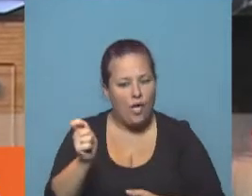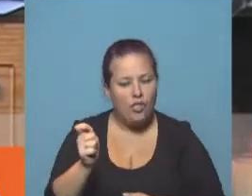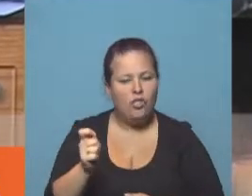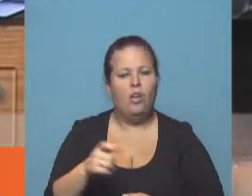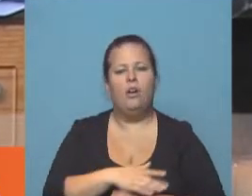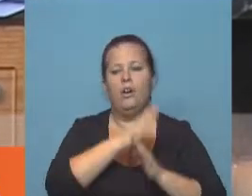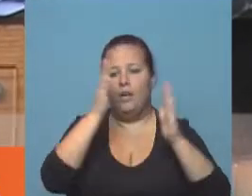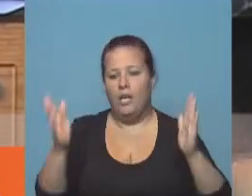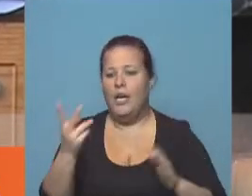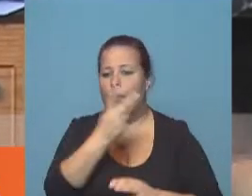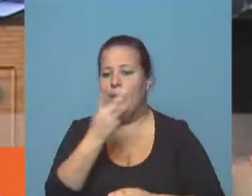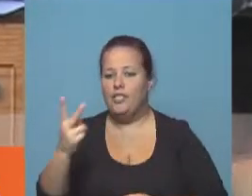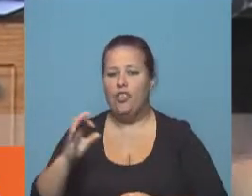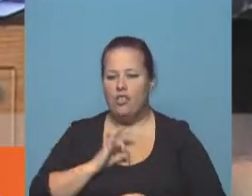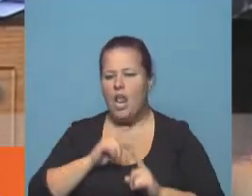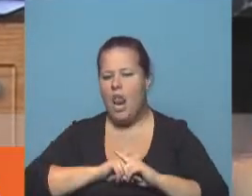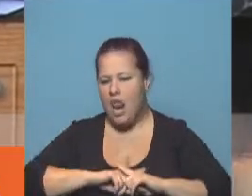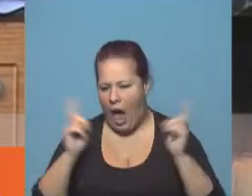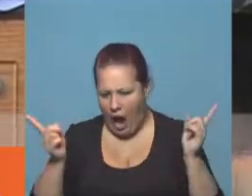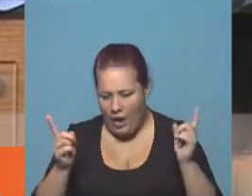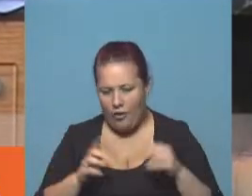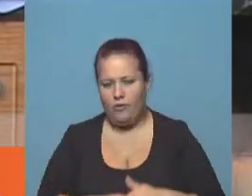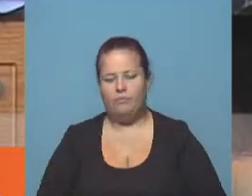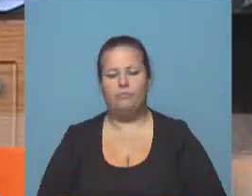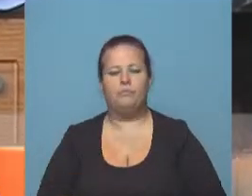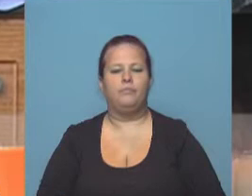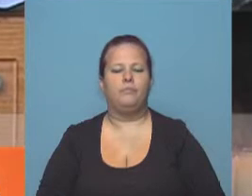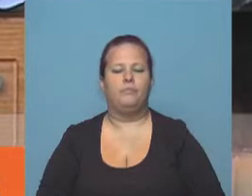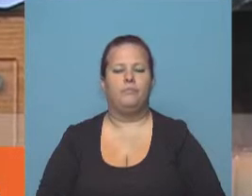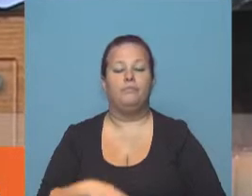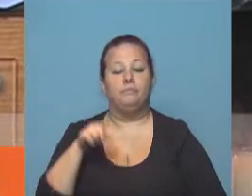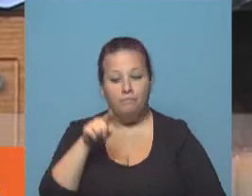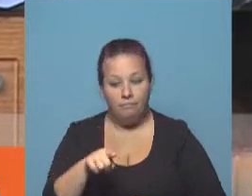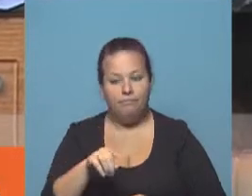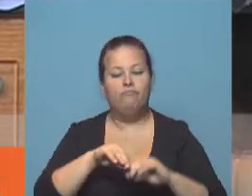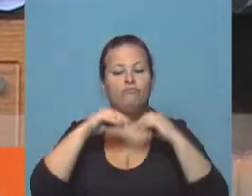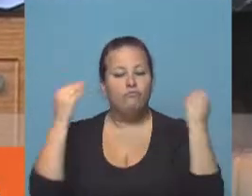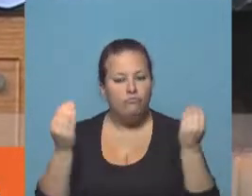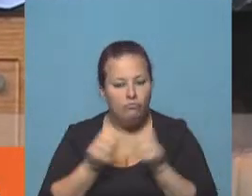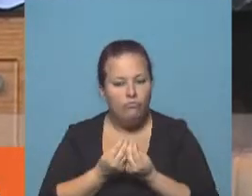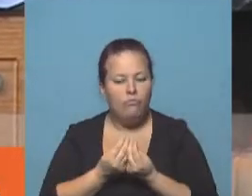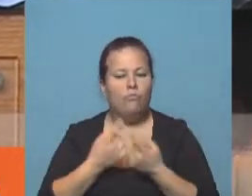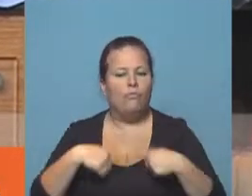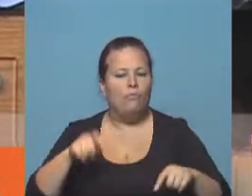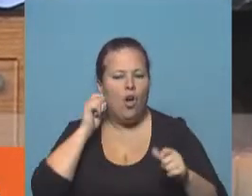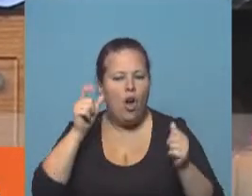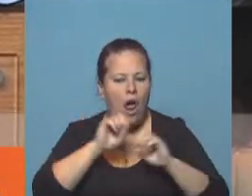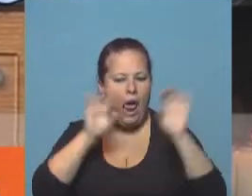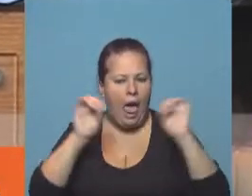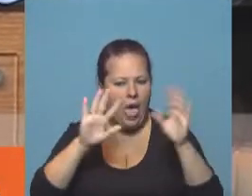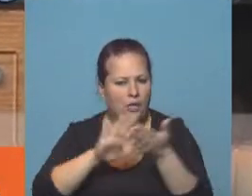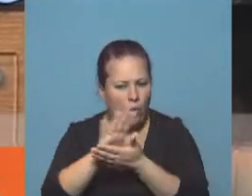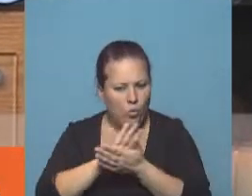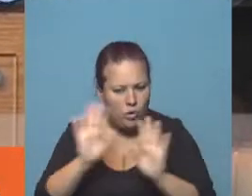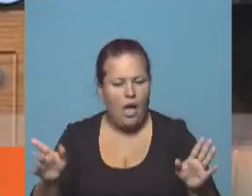durante estos 22 largos años. Allí están las conclusiones de todo cuanto se pudo esclarecer